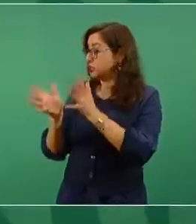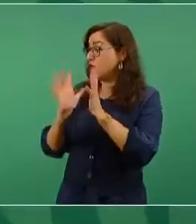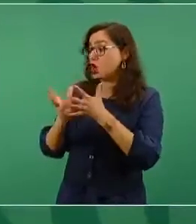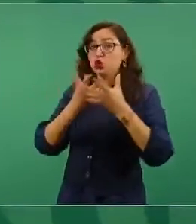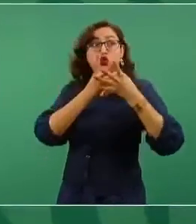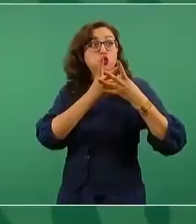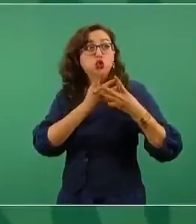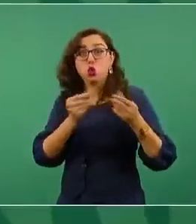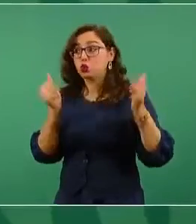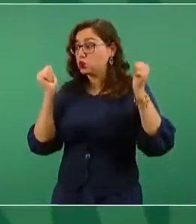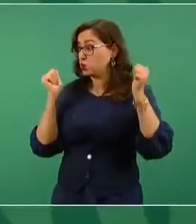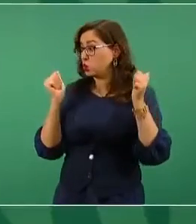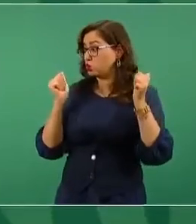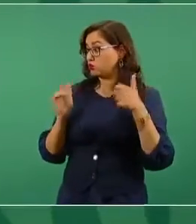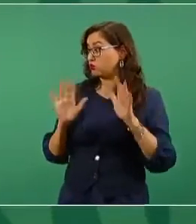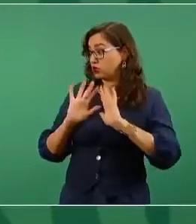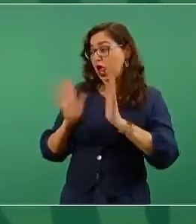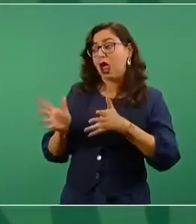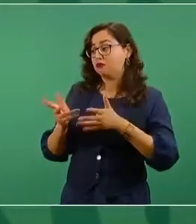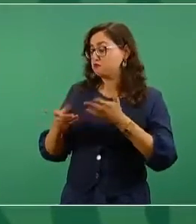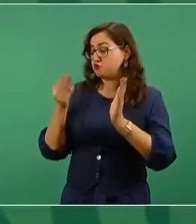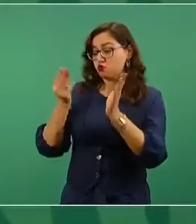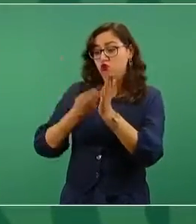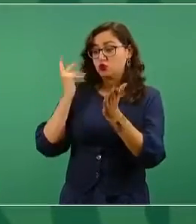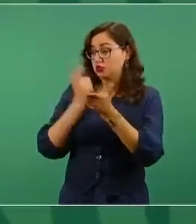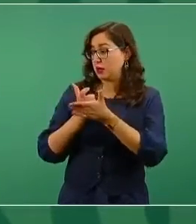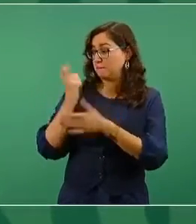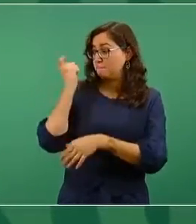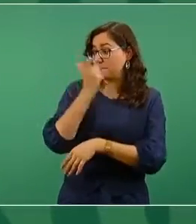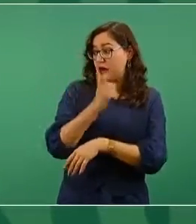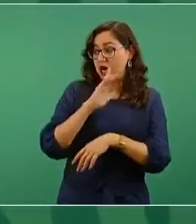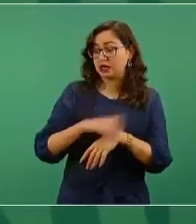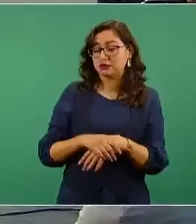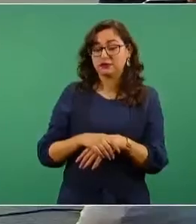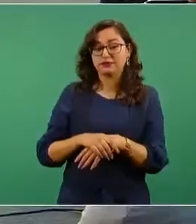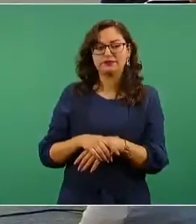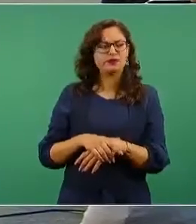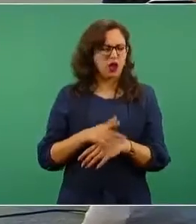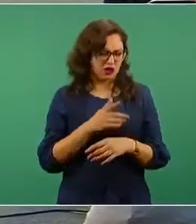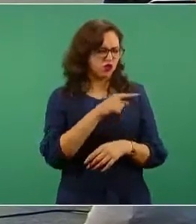hasta me gustaría que publicaras los escritos.